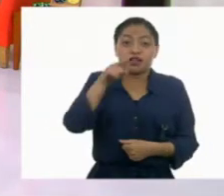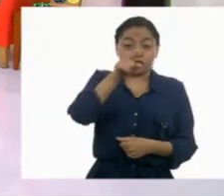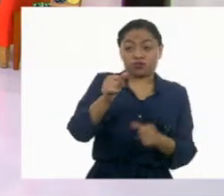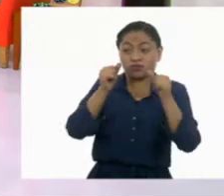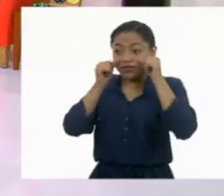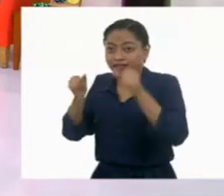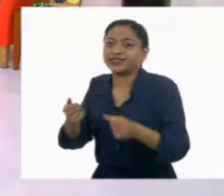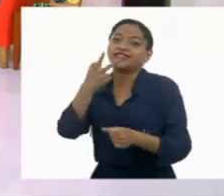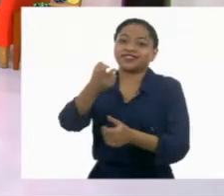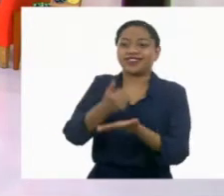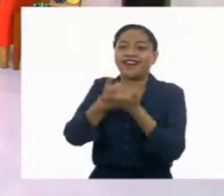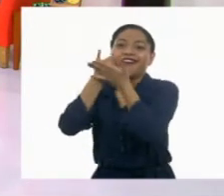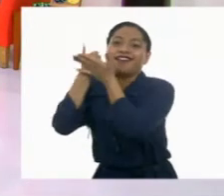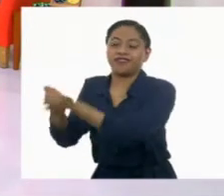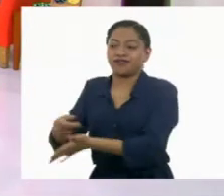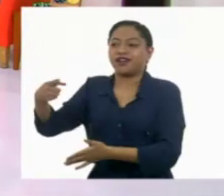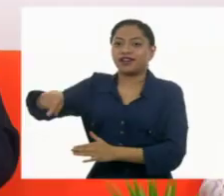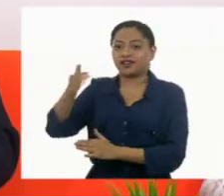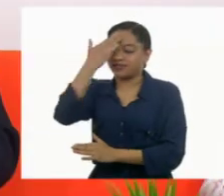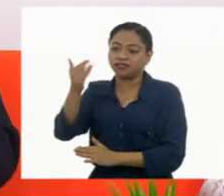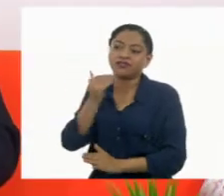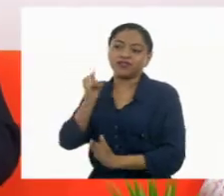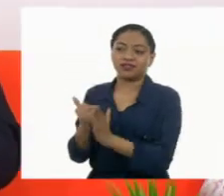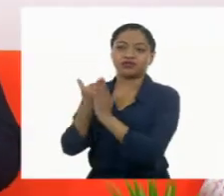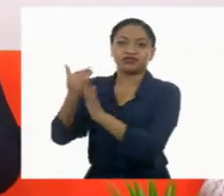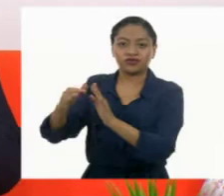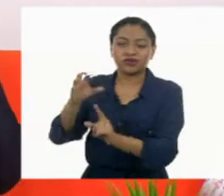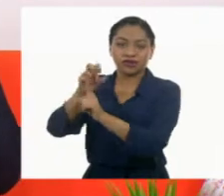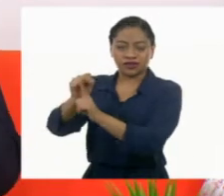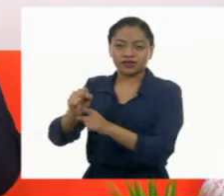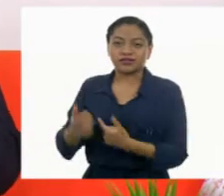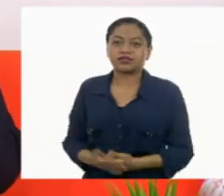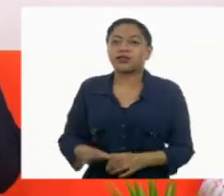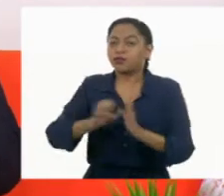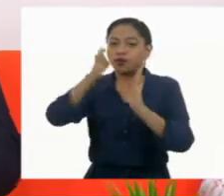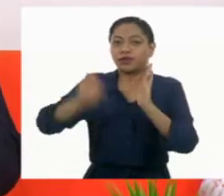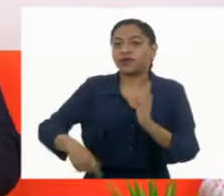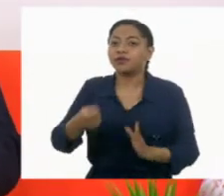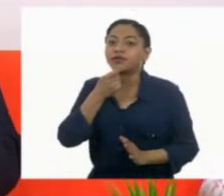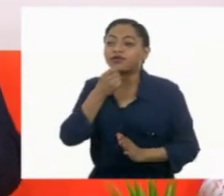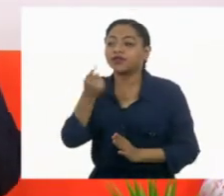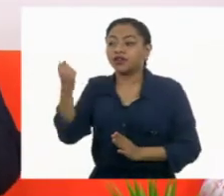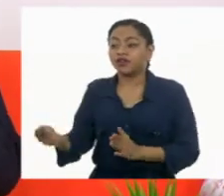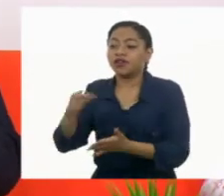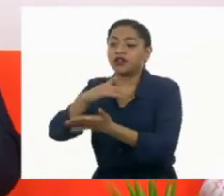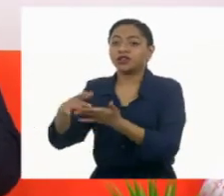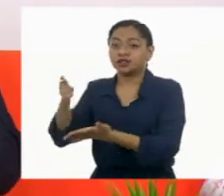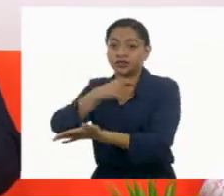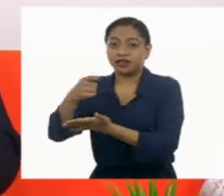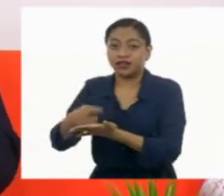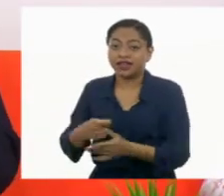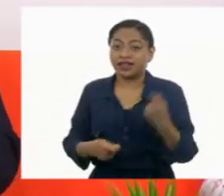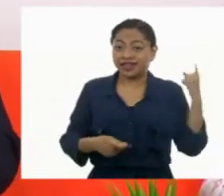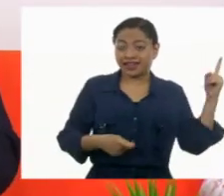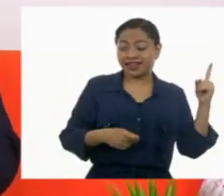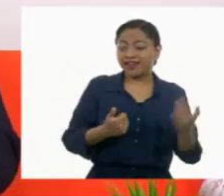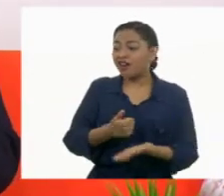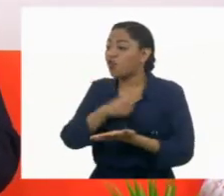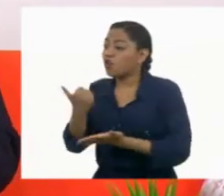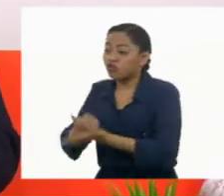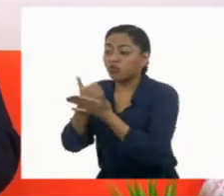verdaderamente participando en la consolidación de esas competencias. Si un niño escribe o lee y no hay nadie que le